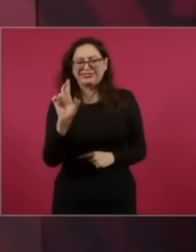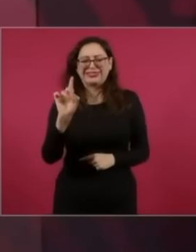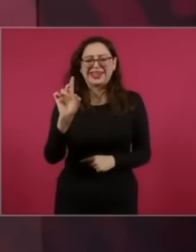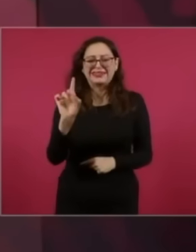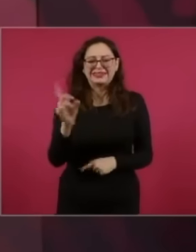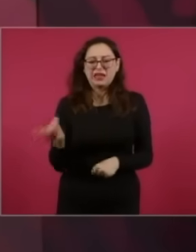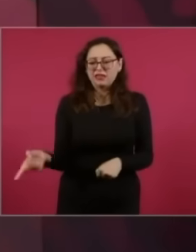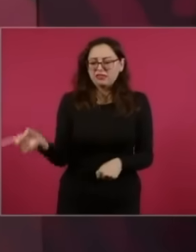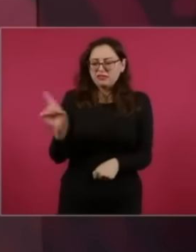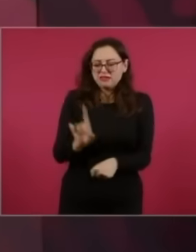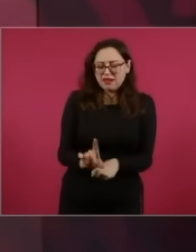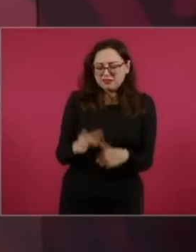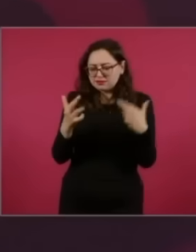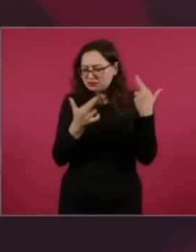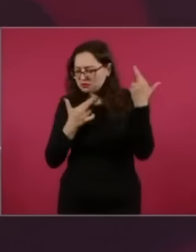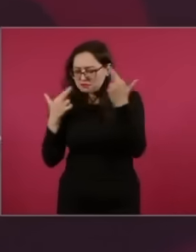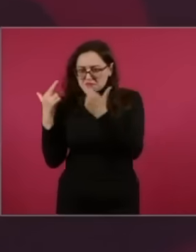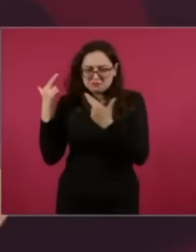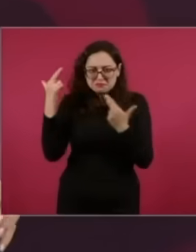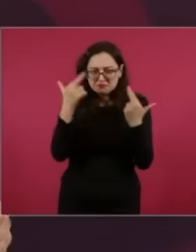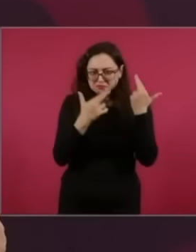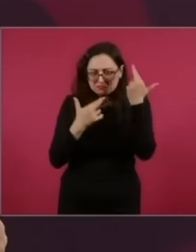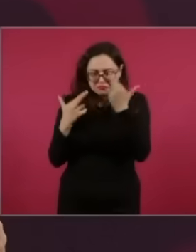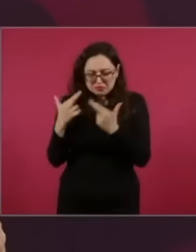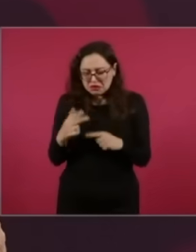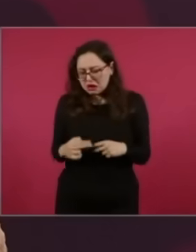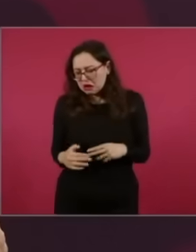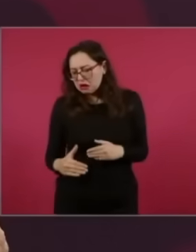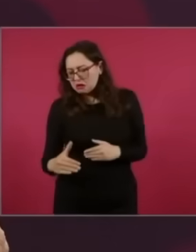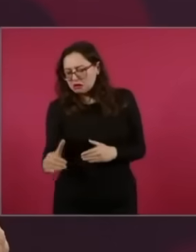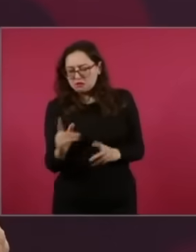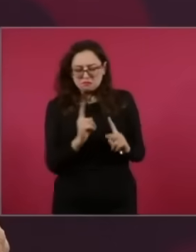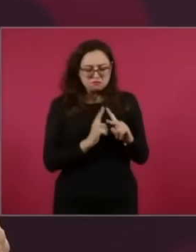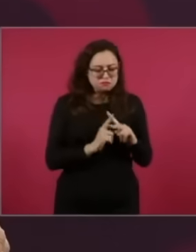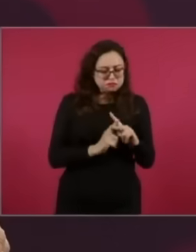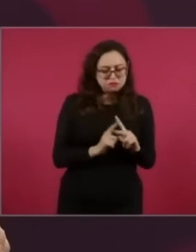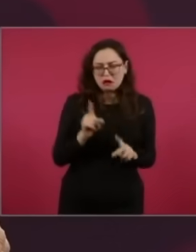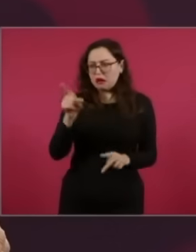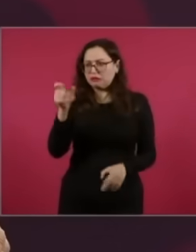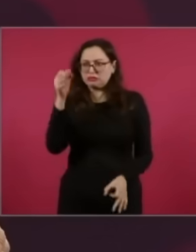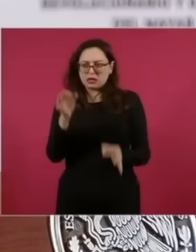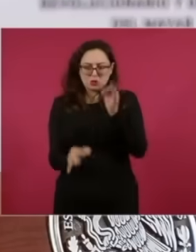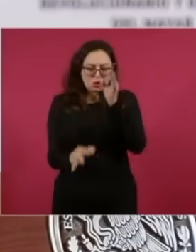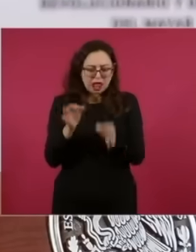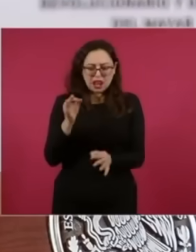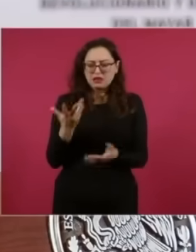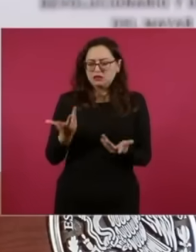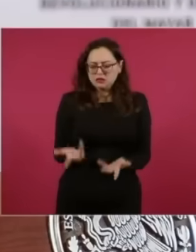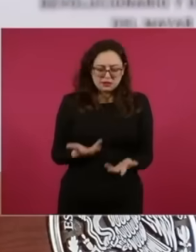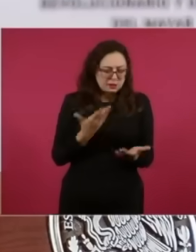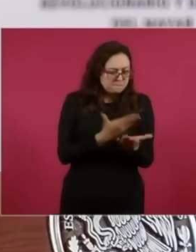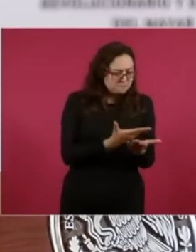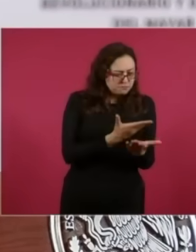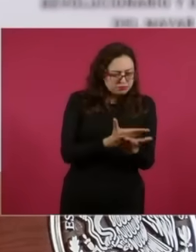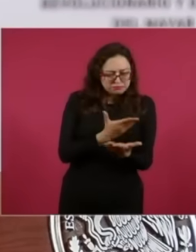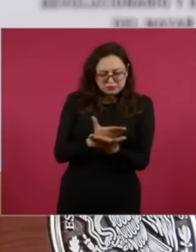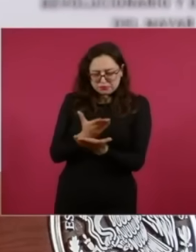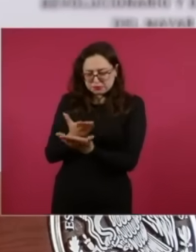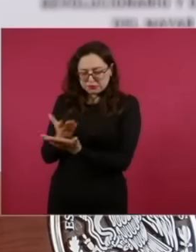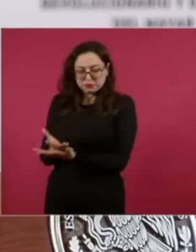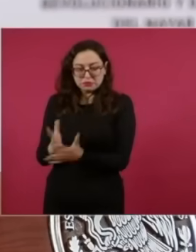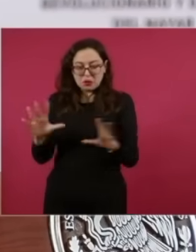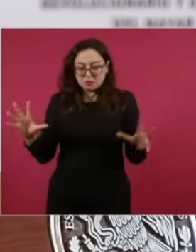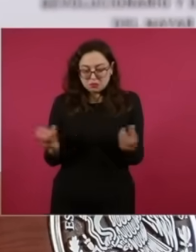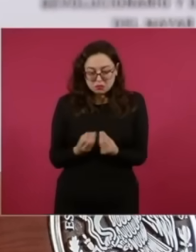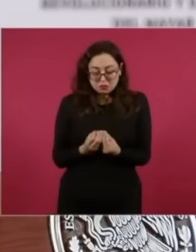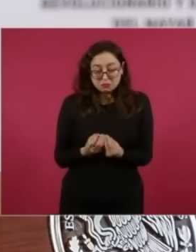días para este que resuelva el tribunal electoral Yo